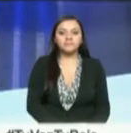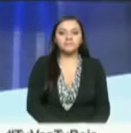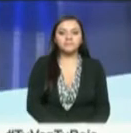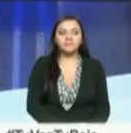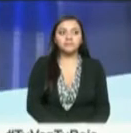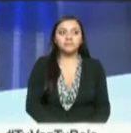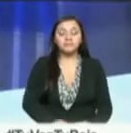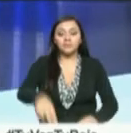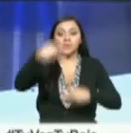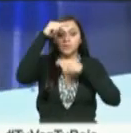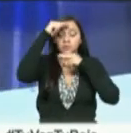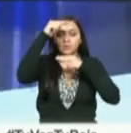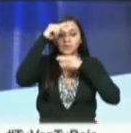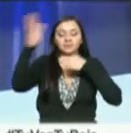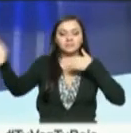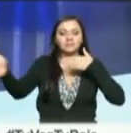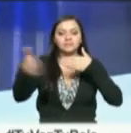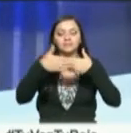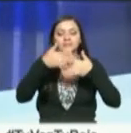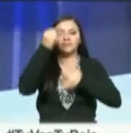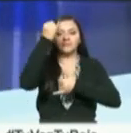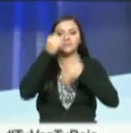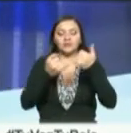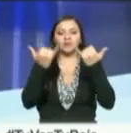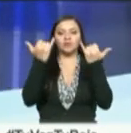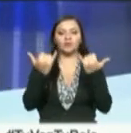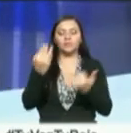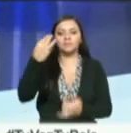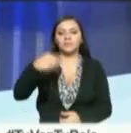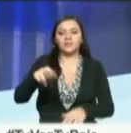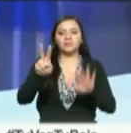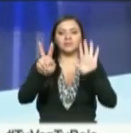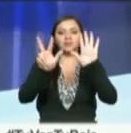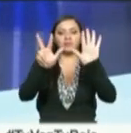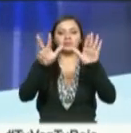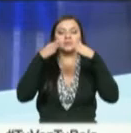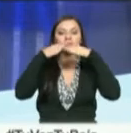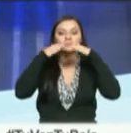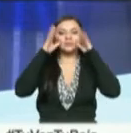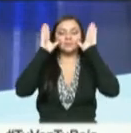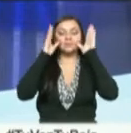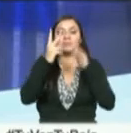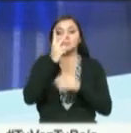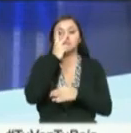Con esta noticia finalizamos el noticiero de este miércoles 28 de diciembre.